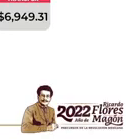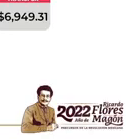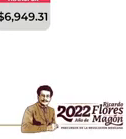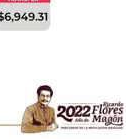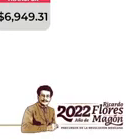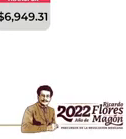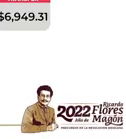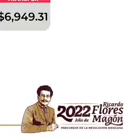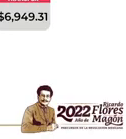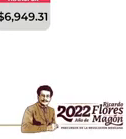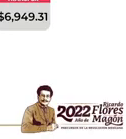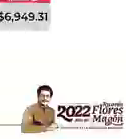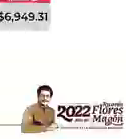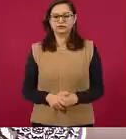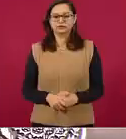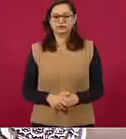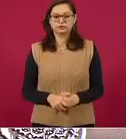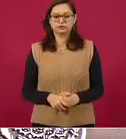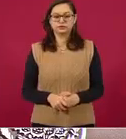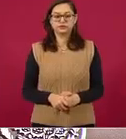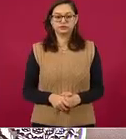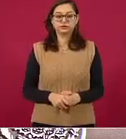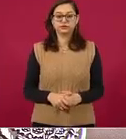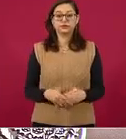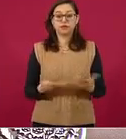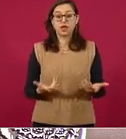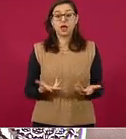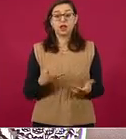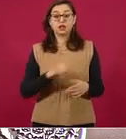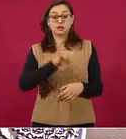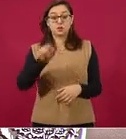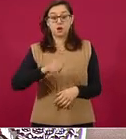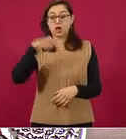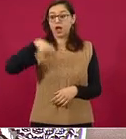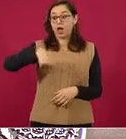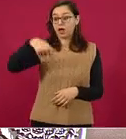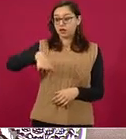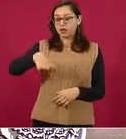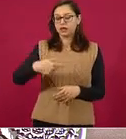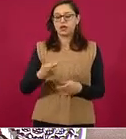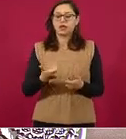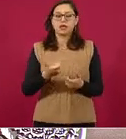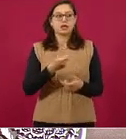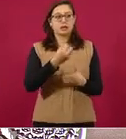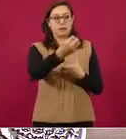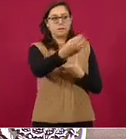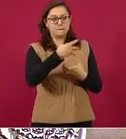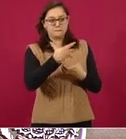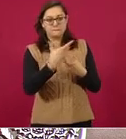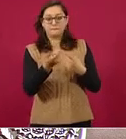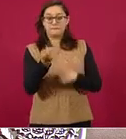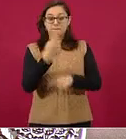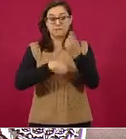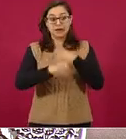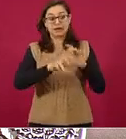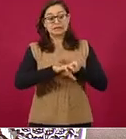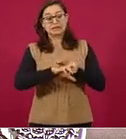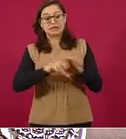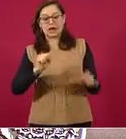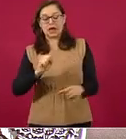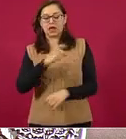en transporte, en camión, para ir a cobrar la remesa, pues de qué convendría que salga más barato. Por eso